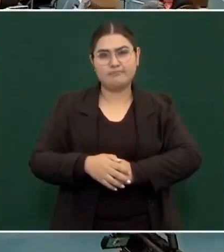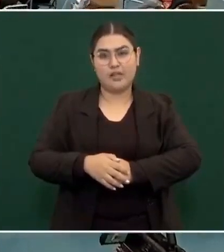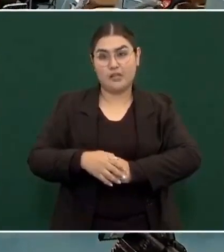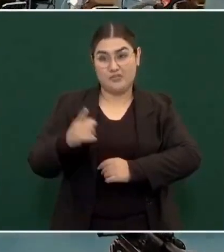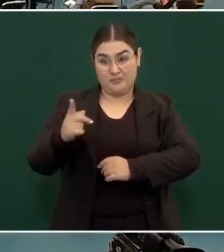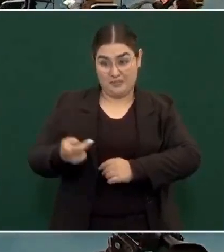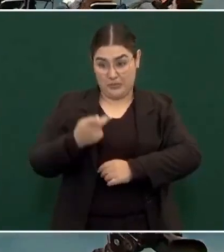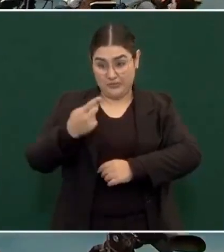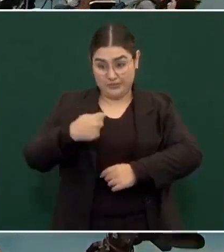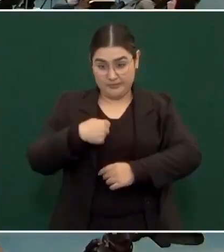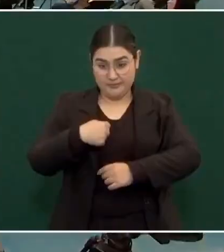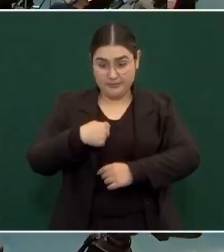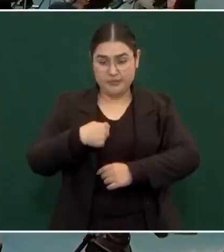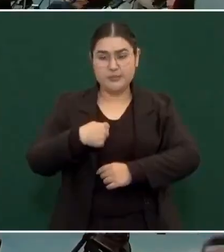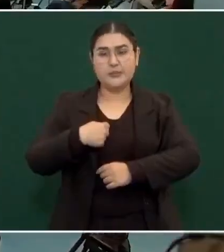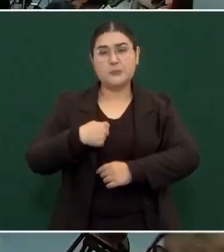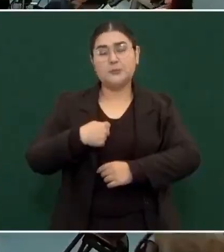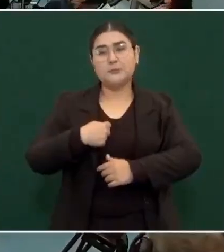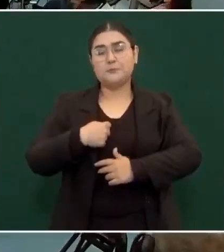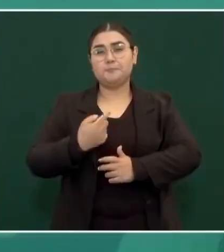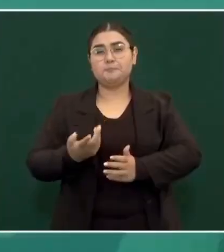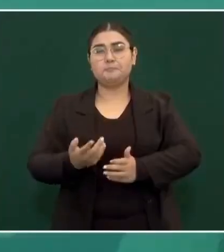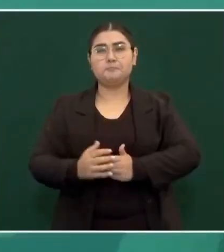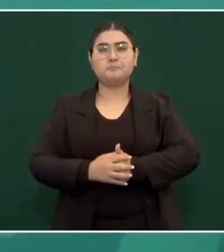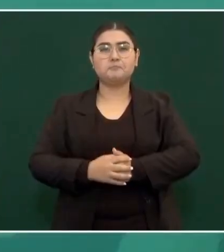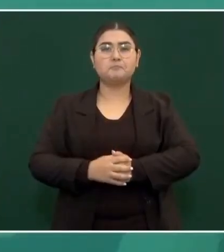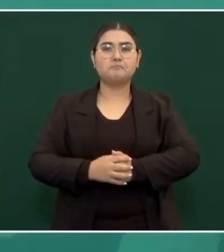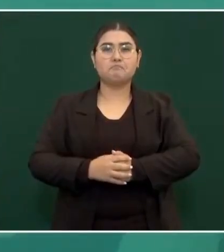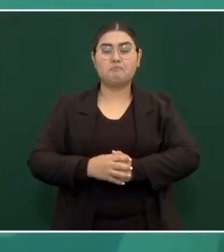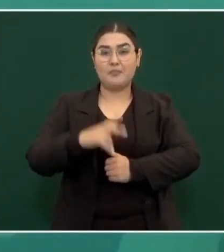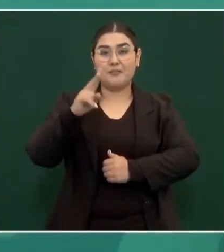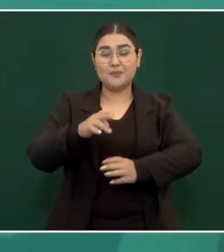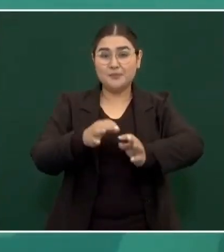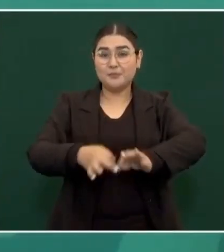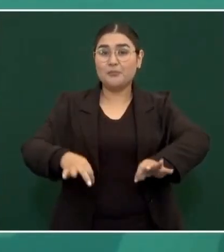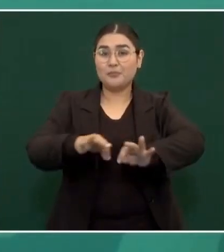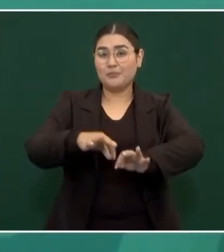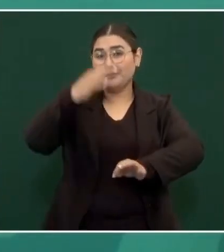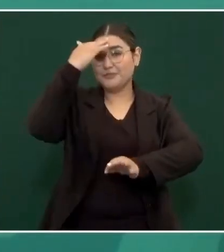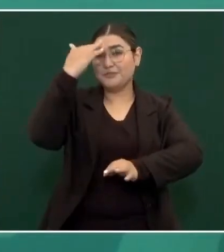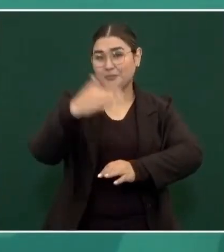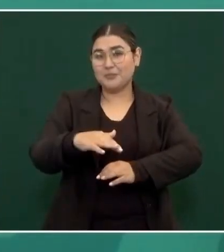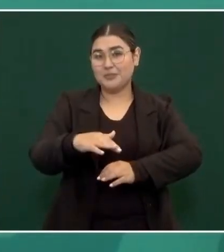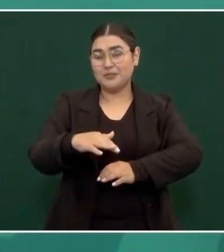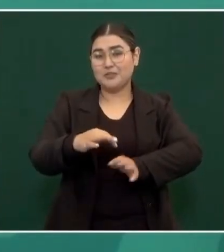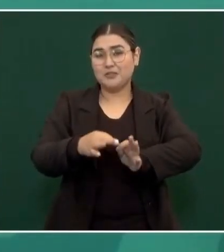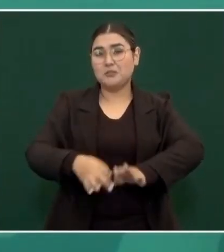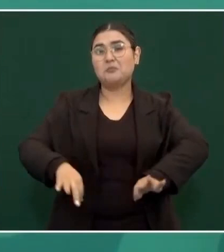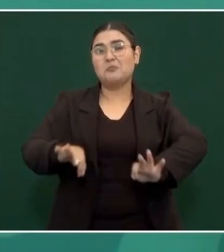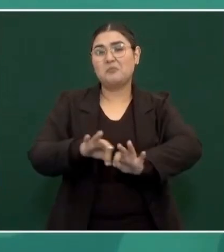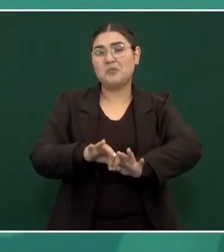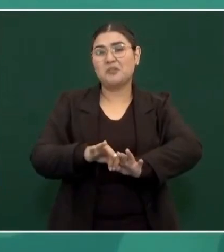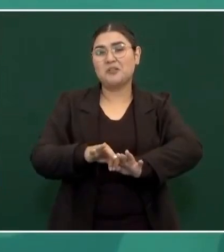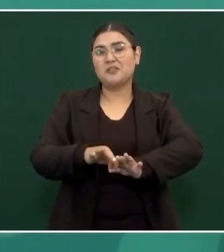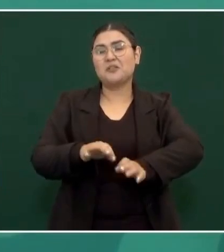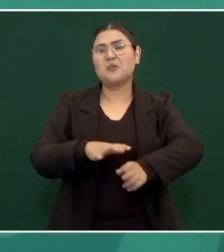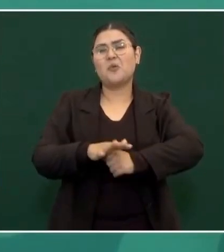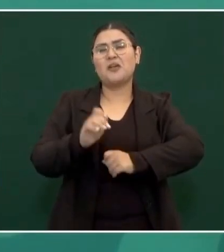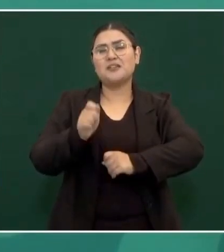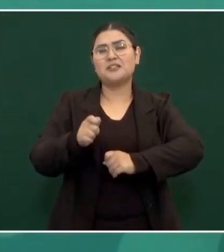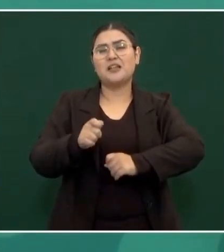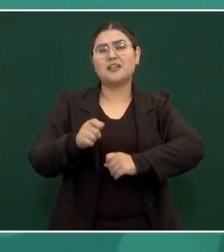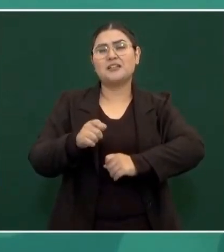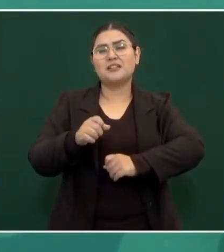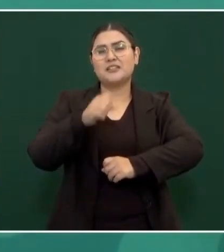me pregunta es importante que se sepa que ya la secretaría